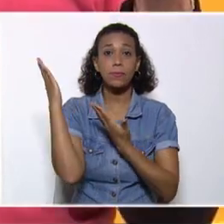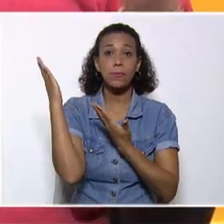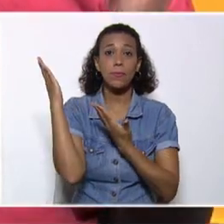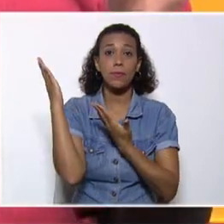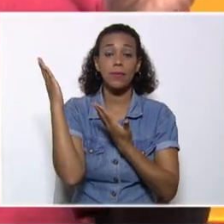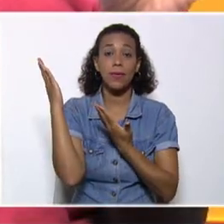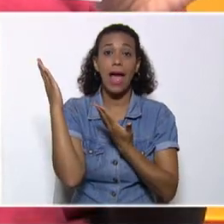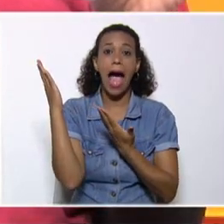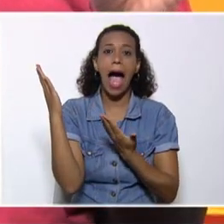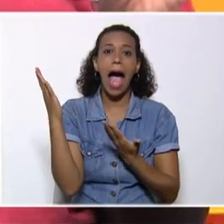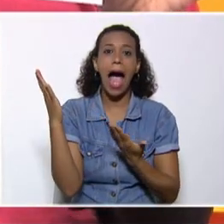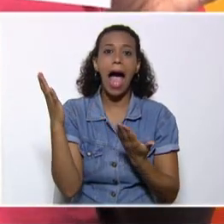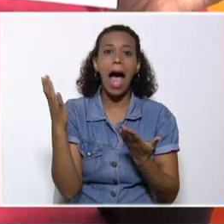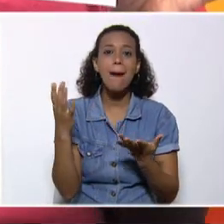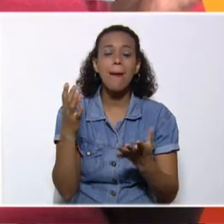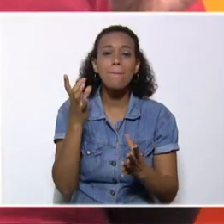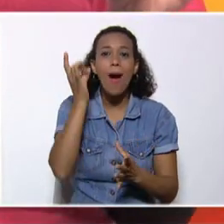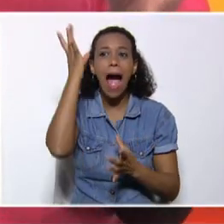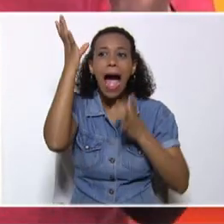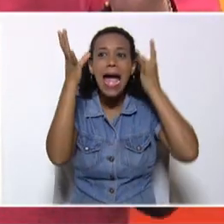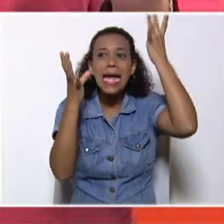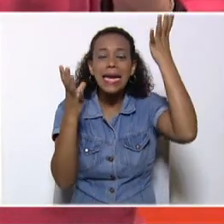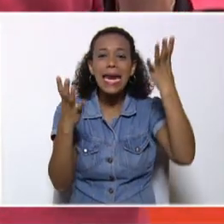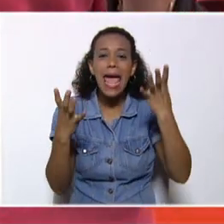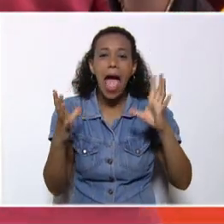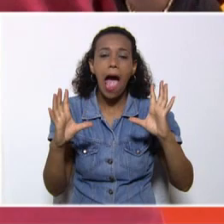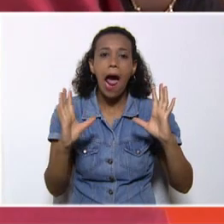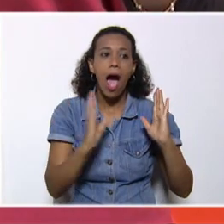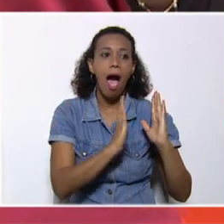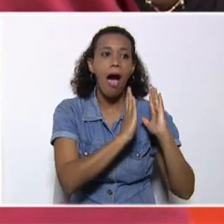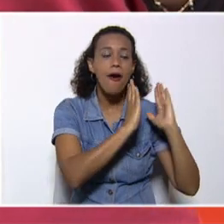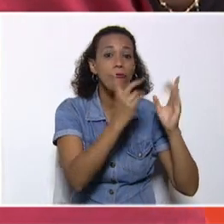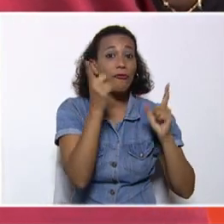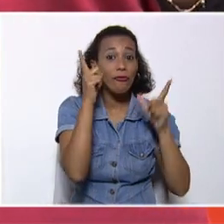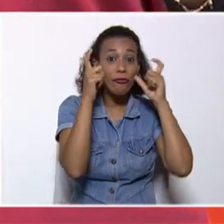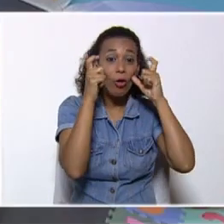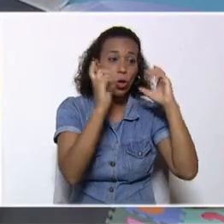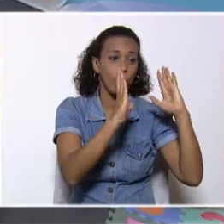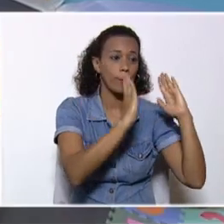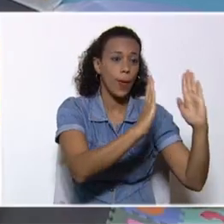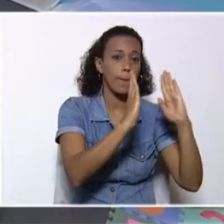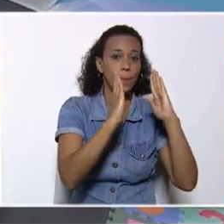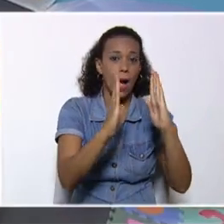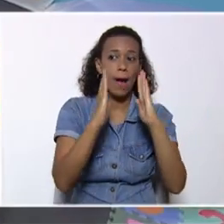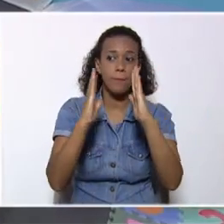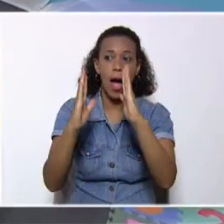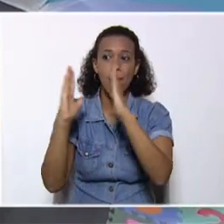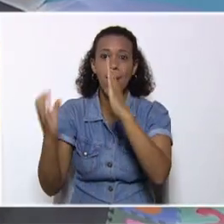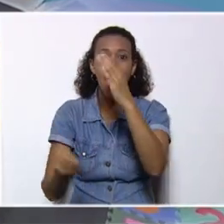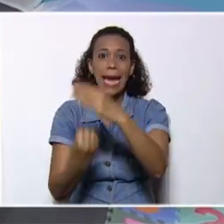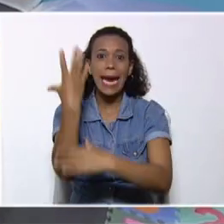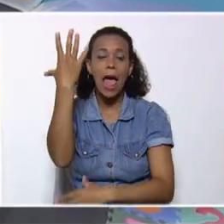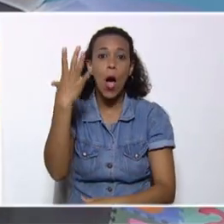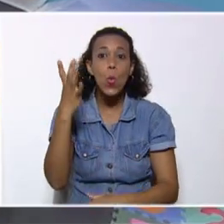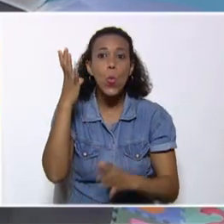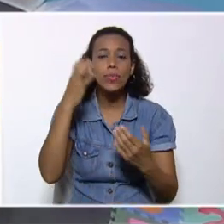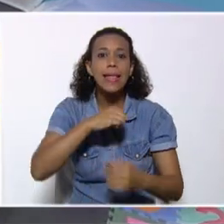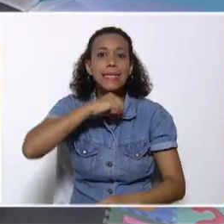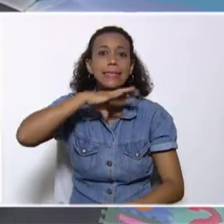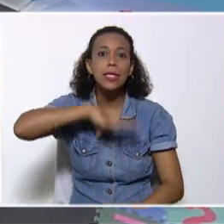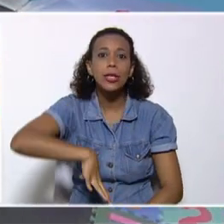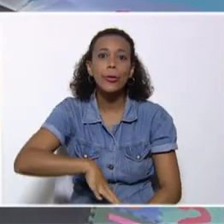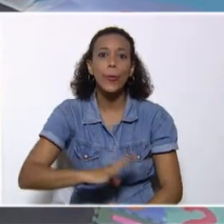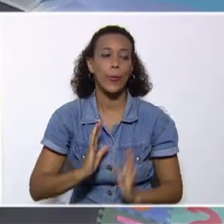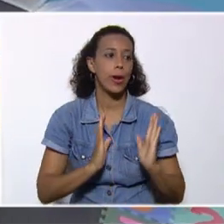Una historia divertida. Y con todas esas secuencias de imágenes, invitar a que la niña y el niño